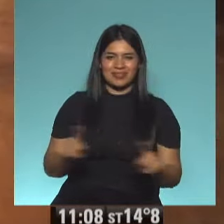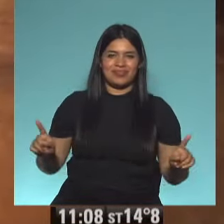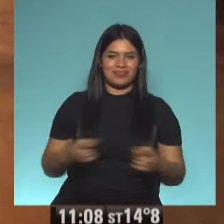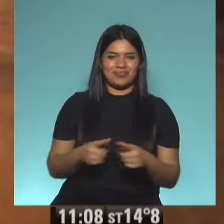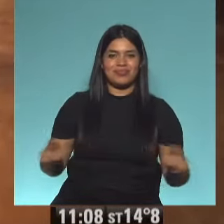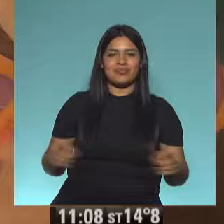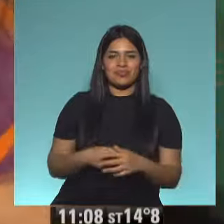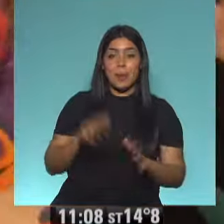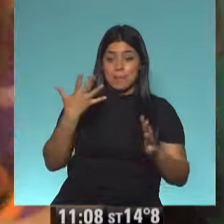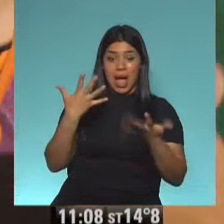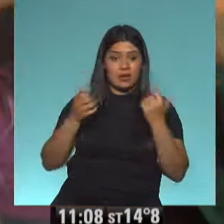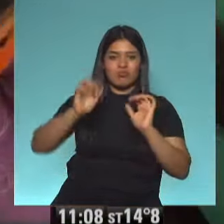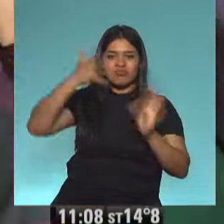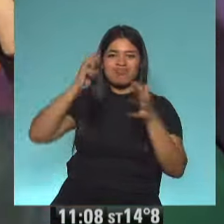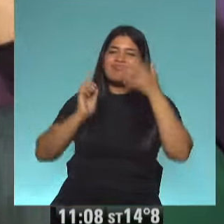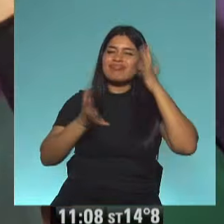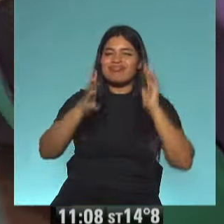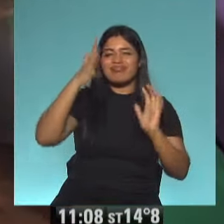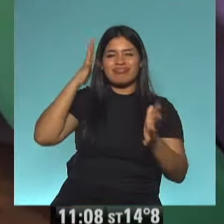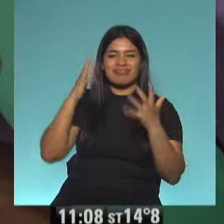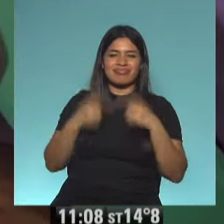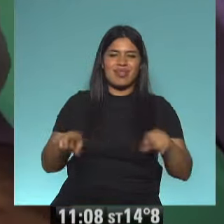si mueve las manos pa' carnaval,